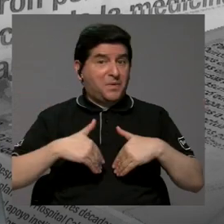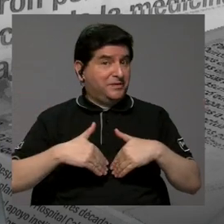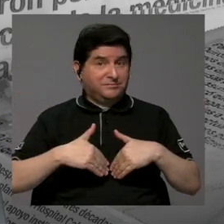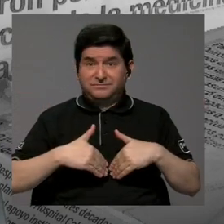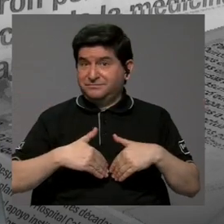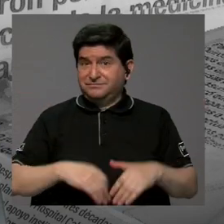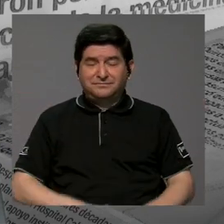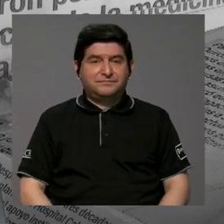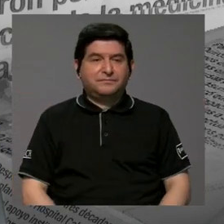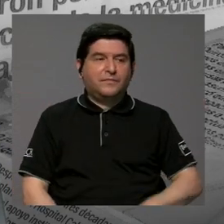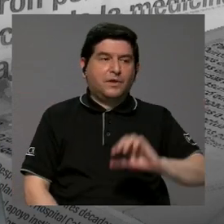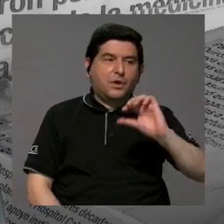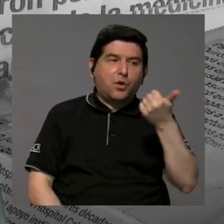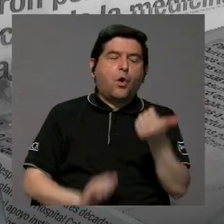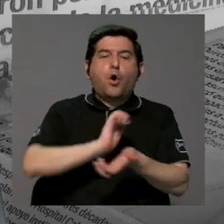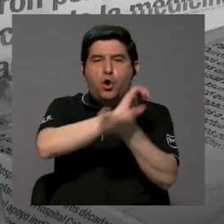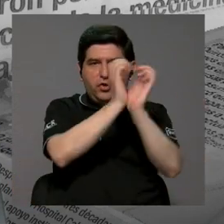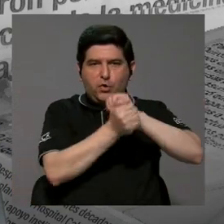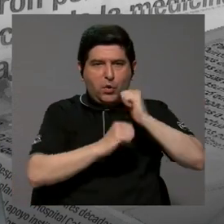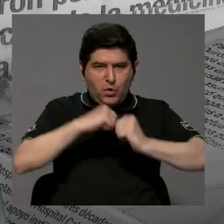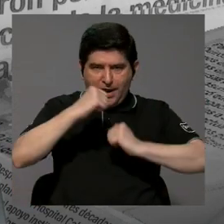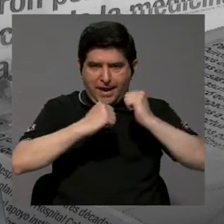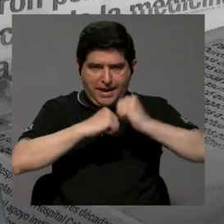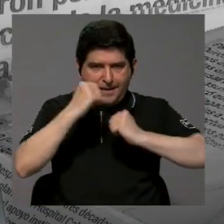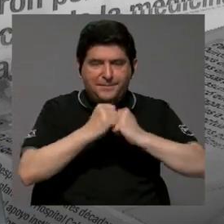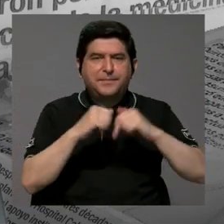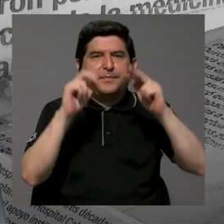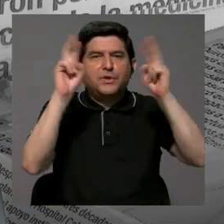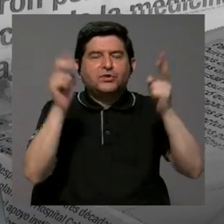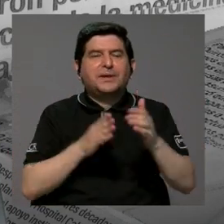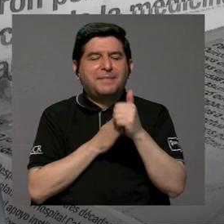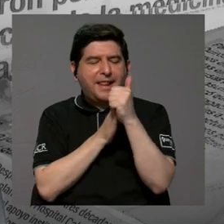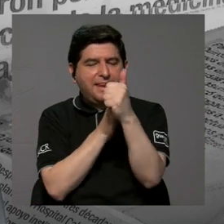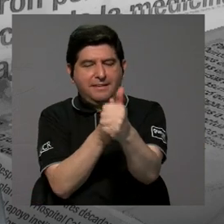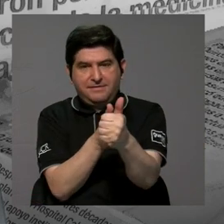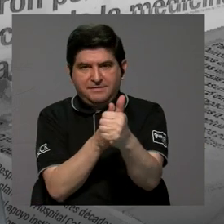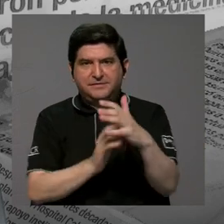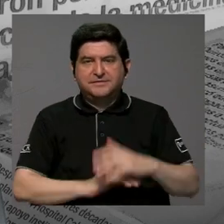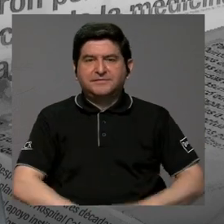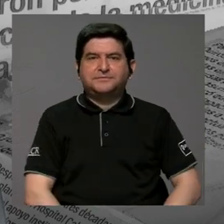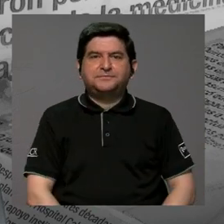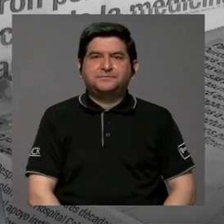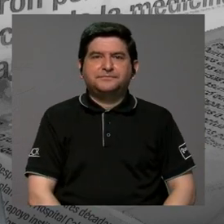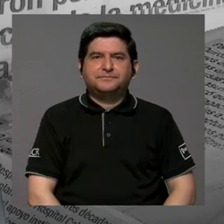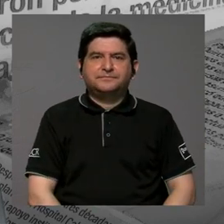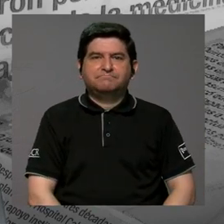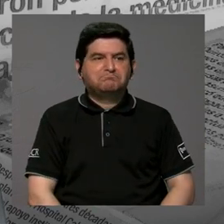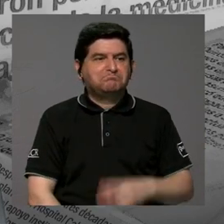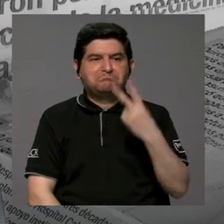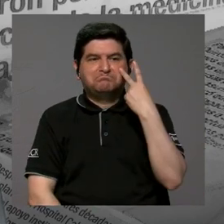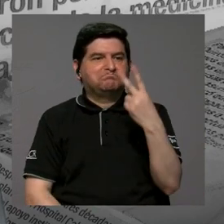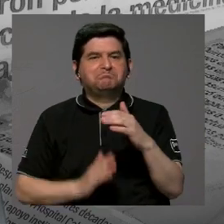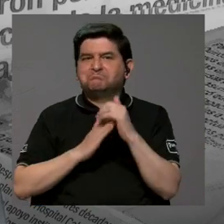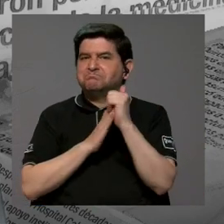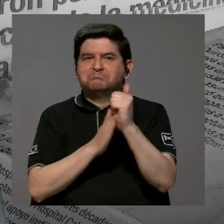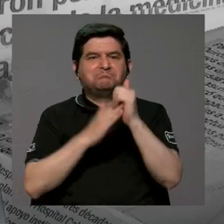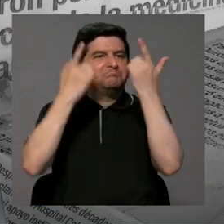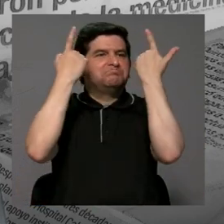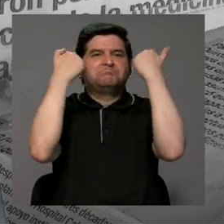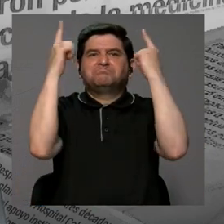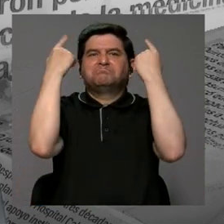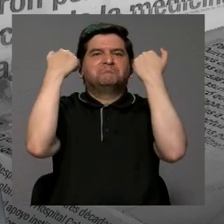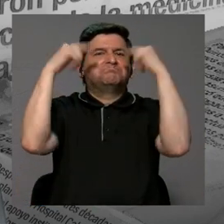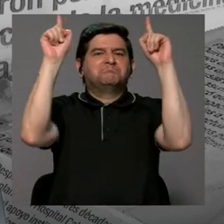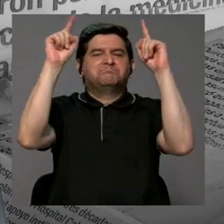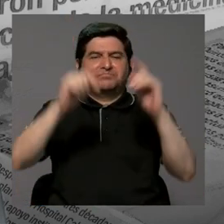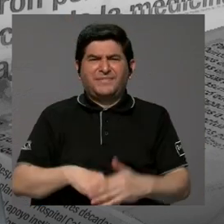¿verdad? El otro cambio estructural es un tema de liderazgo, ¿verdad? No vemos un liderazgo efectivo,